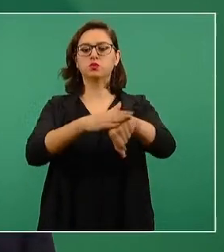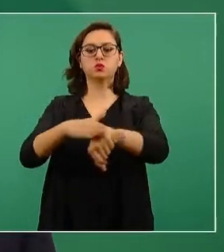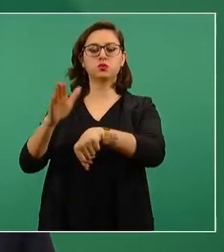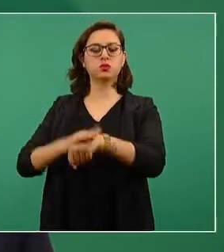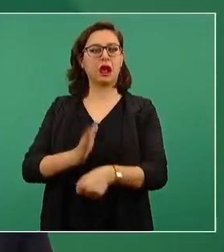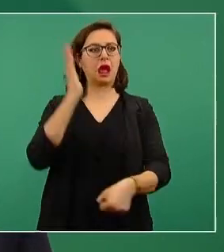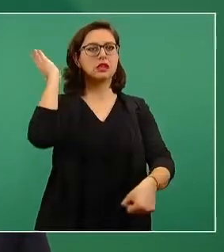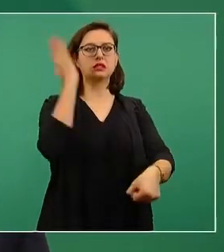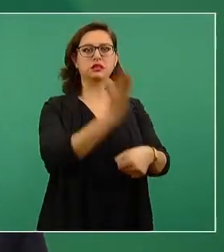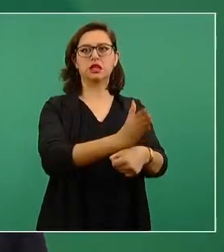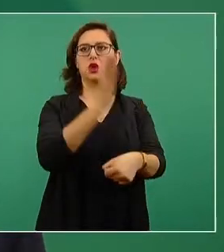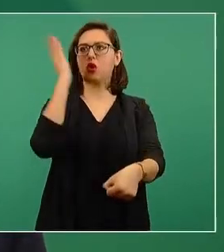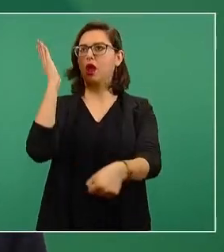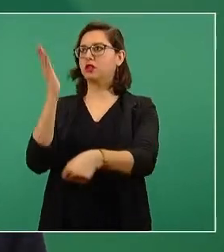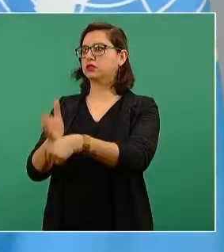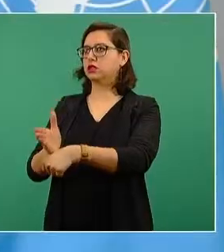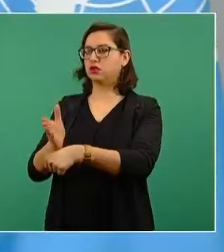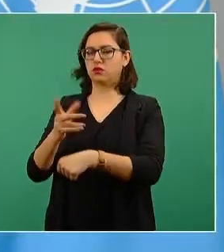condenar a nadie,